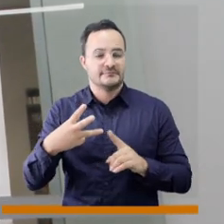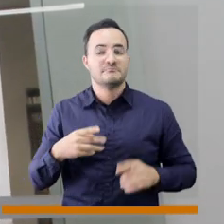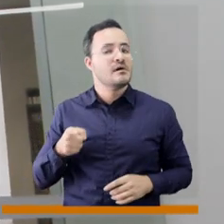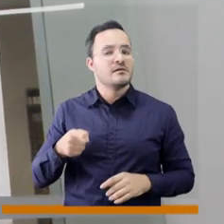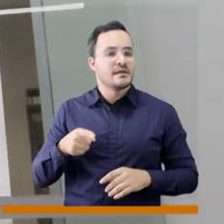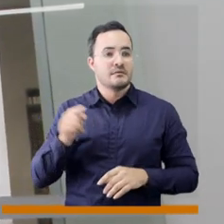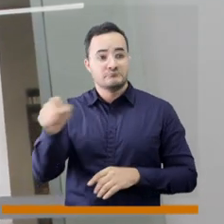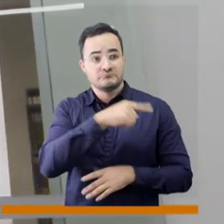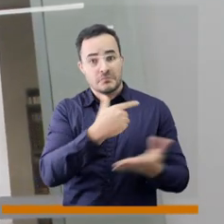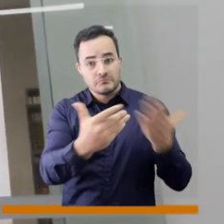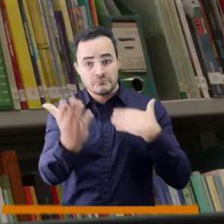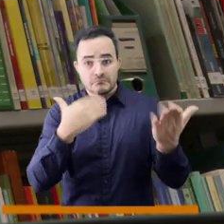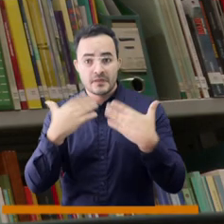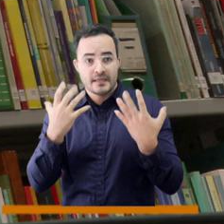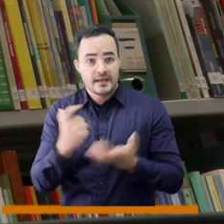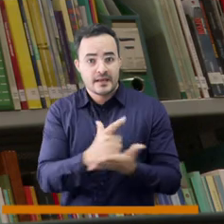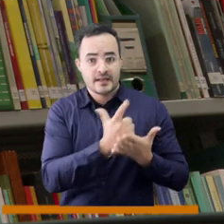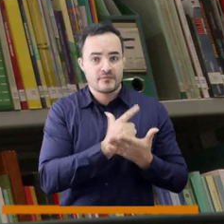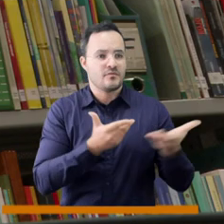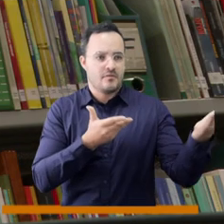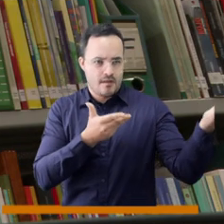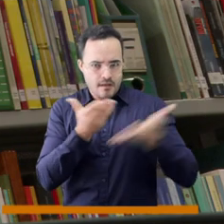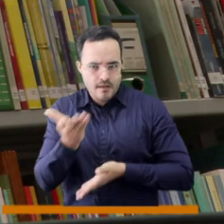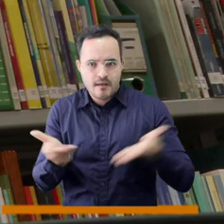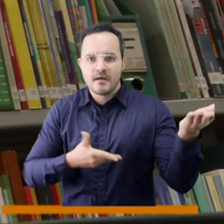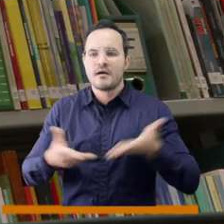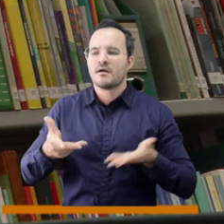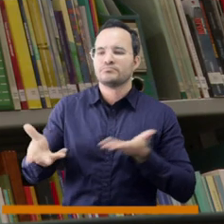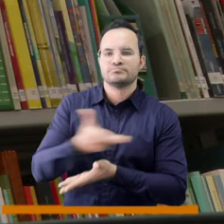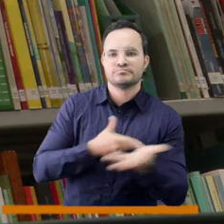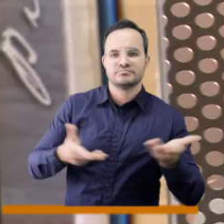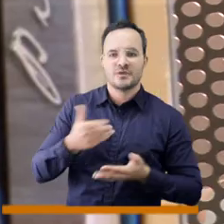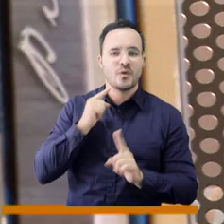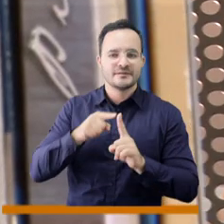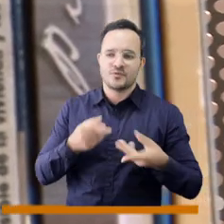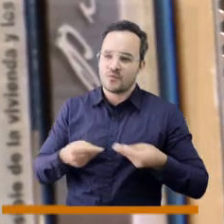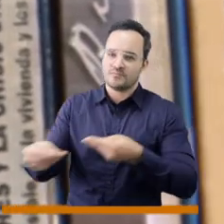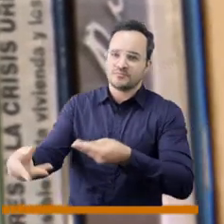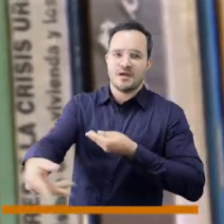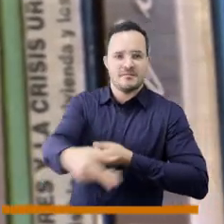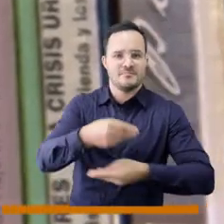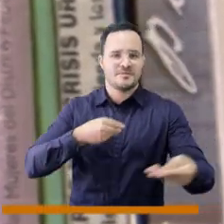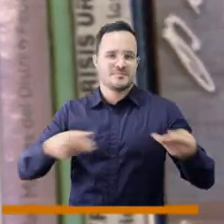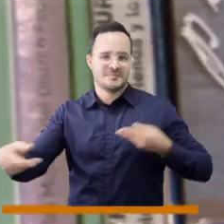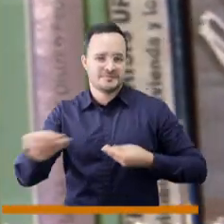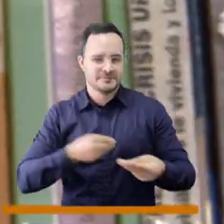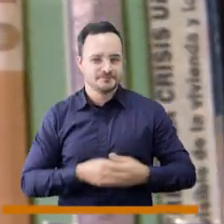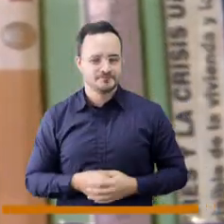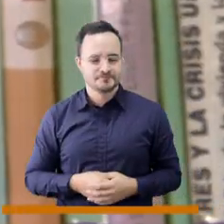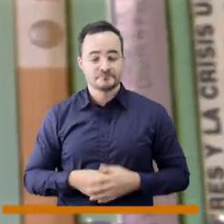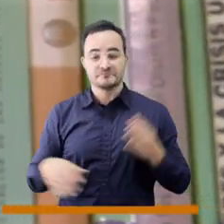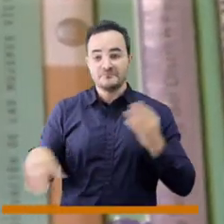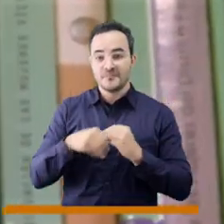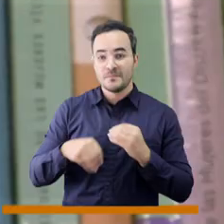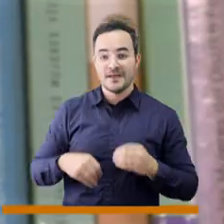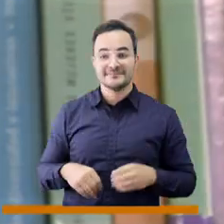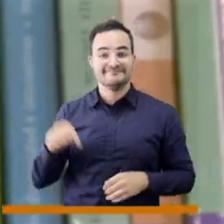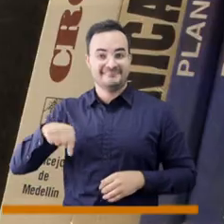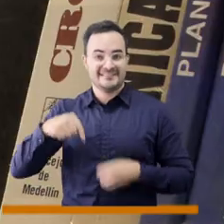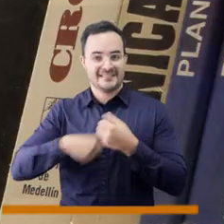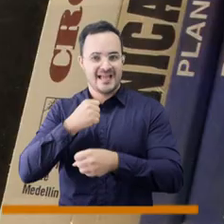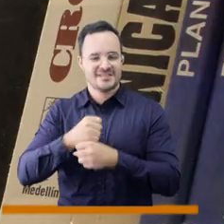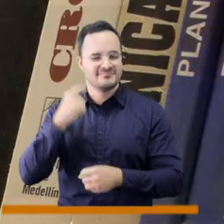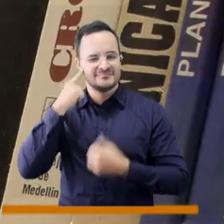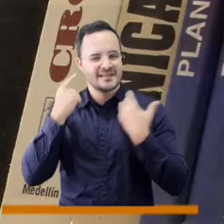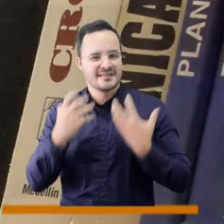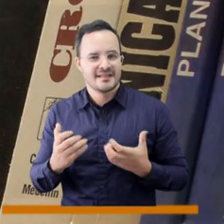evento consiste en que las personas traigan un libro para compartir, sería como una especie de trueque. Igualmente este año hemos